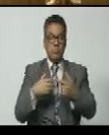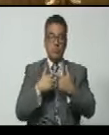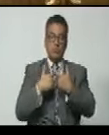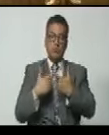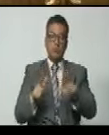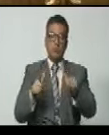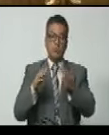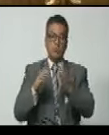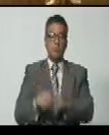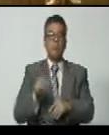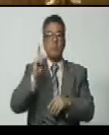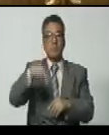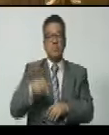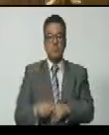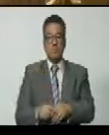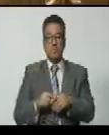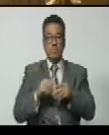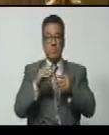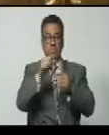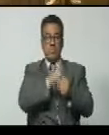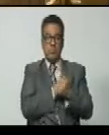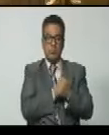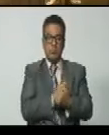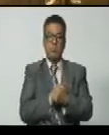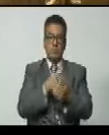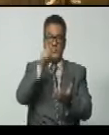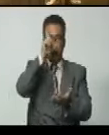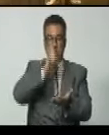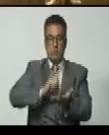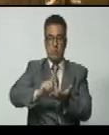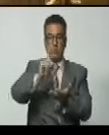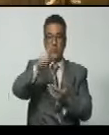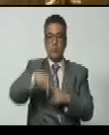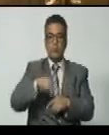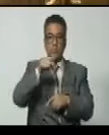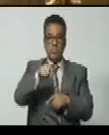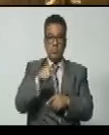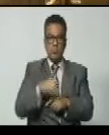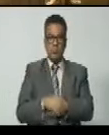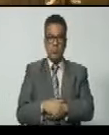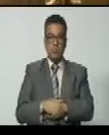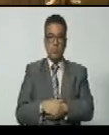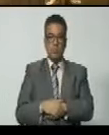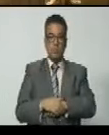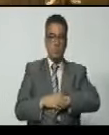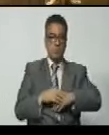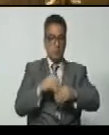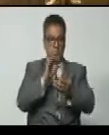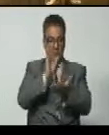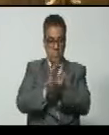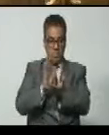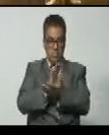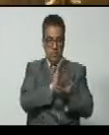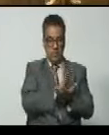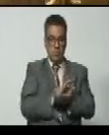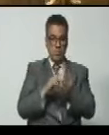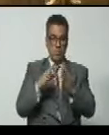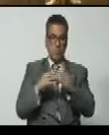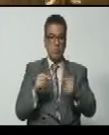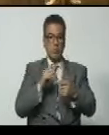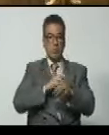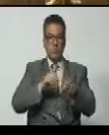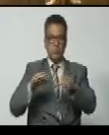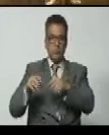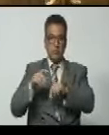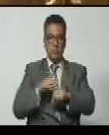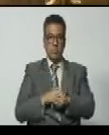independentista. Pero además es el símbolo del amor y de la lealtad, porque ella fue la que resguardó los archivos y